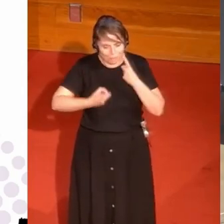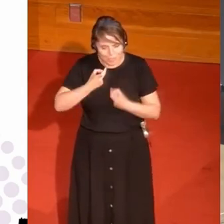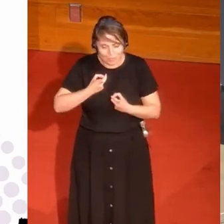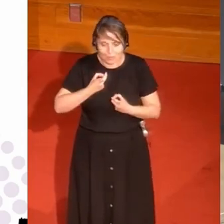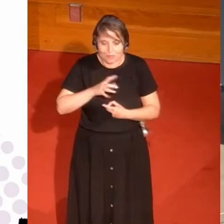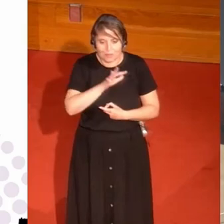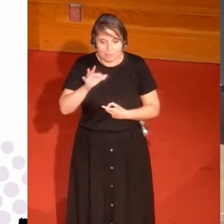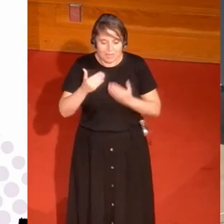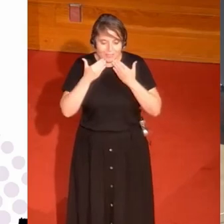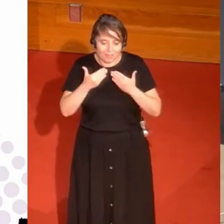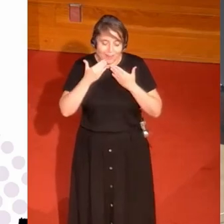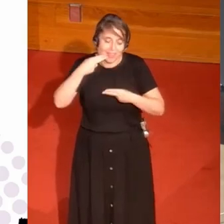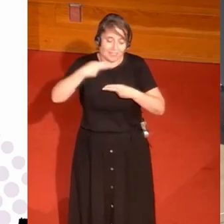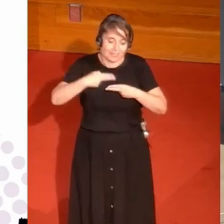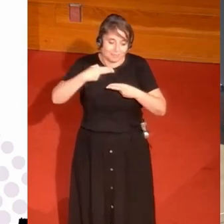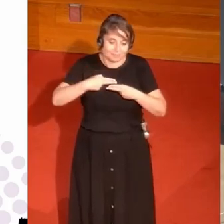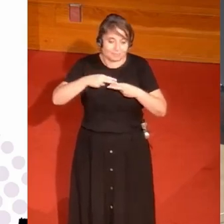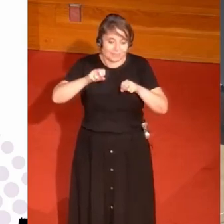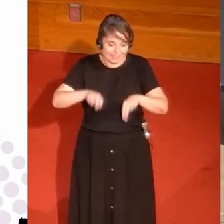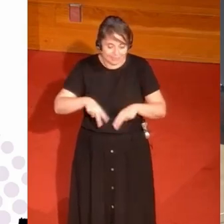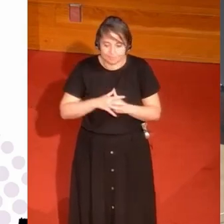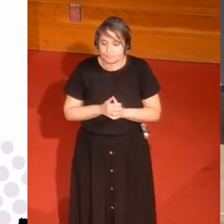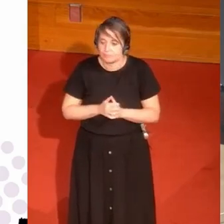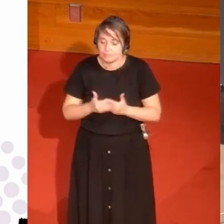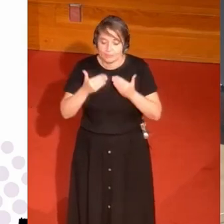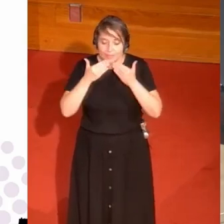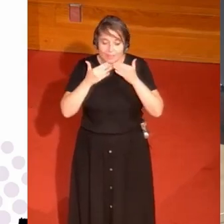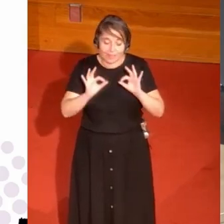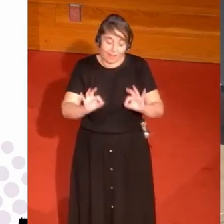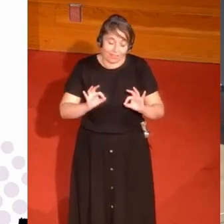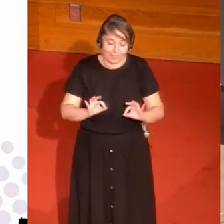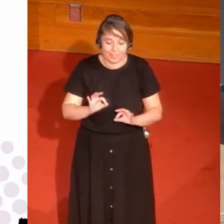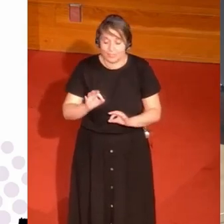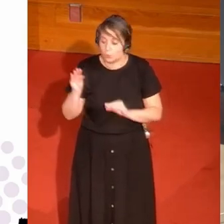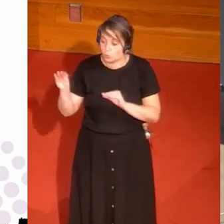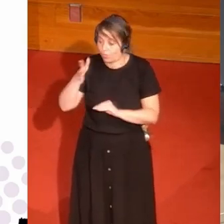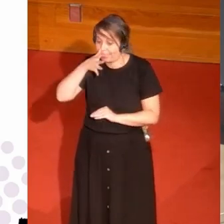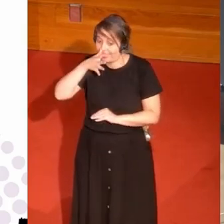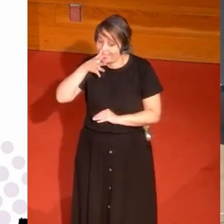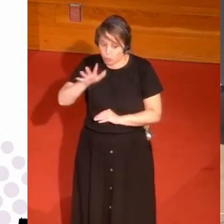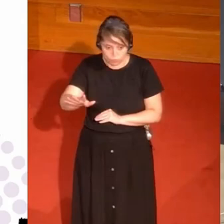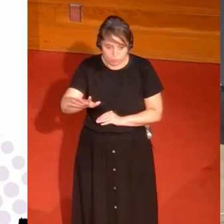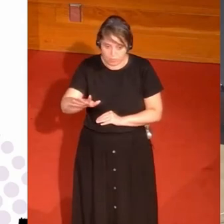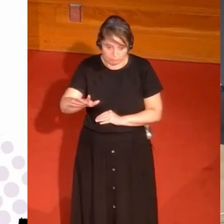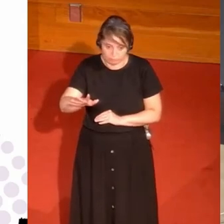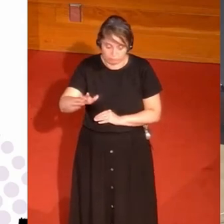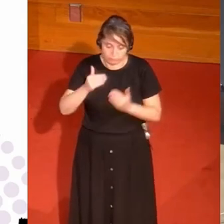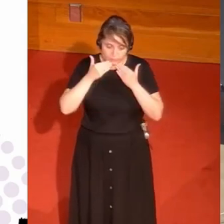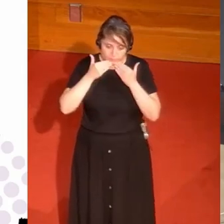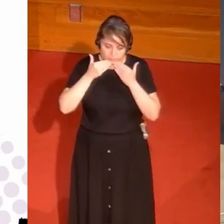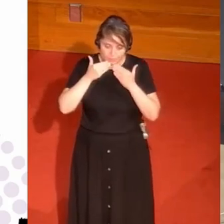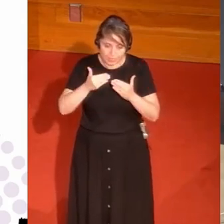de de reporteros Sin fronteras también en especial por la denuncia que haces de